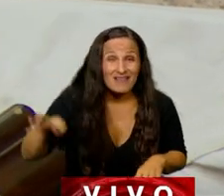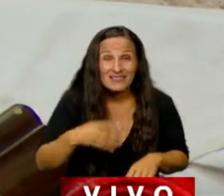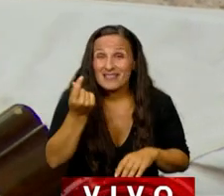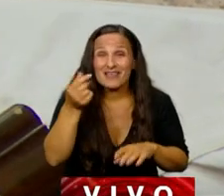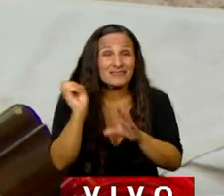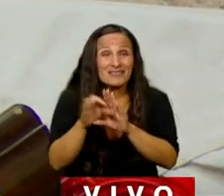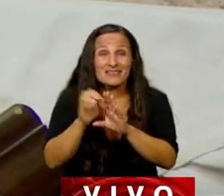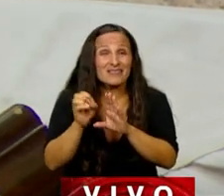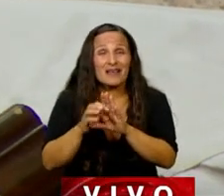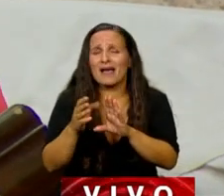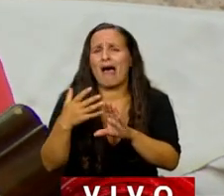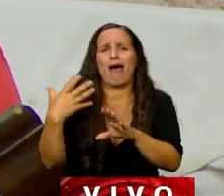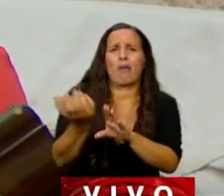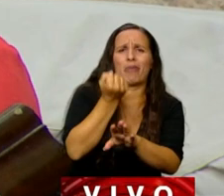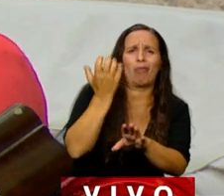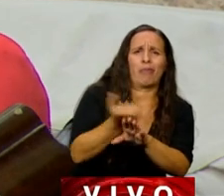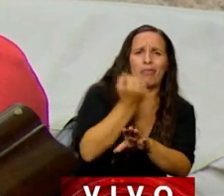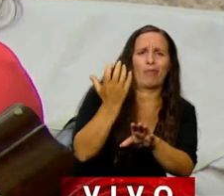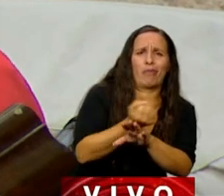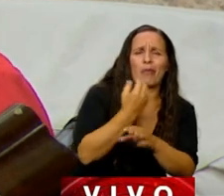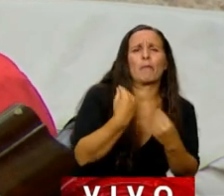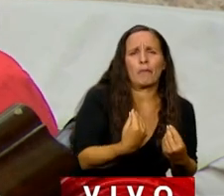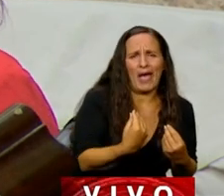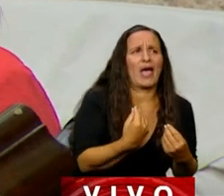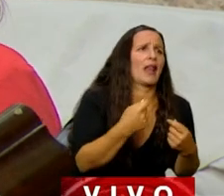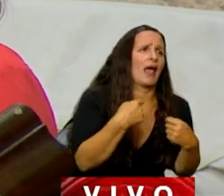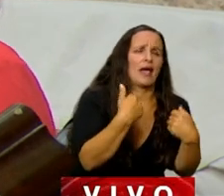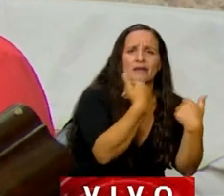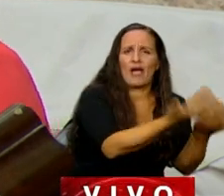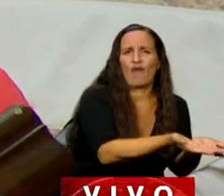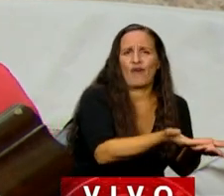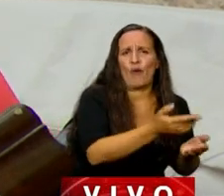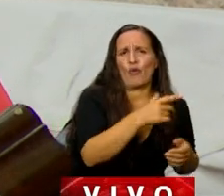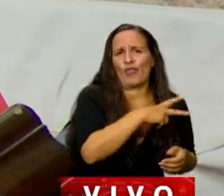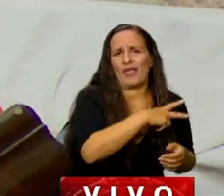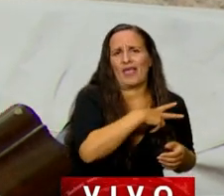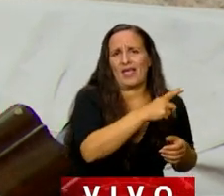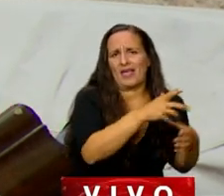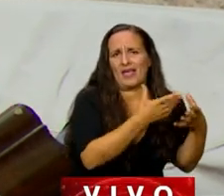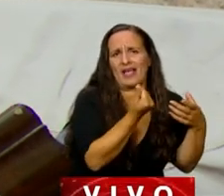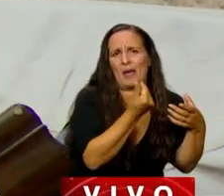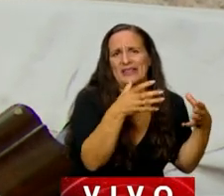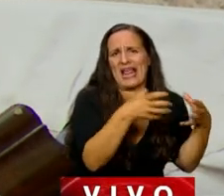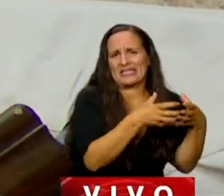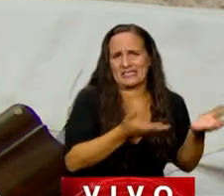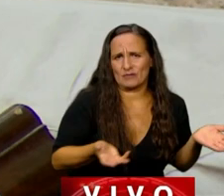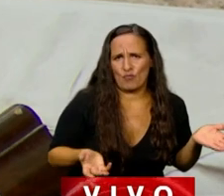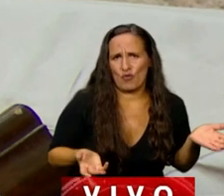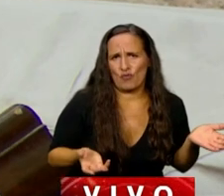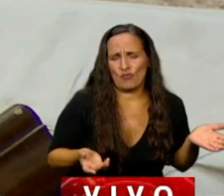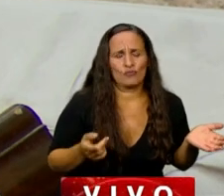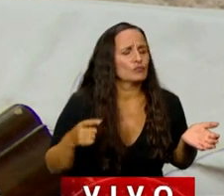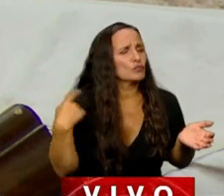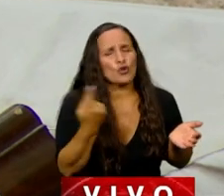usa permanentemente en beneficio de los distintos sectores capitalistas y esto tiene que quedar claro. Nosotros